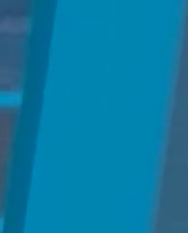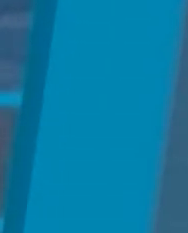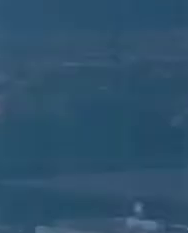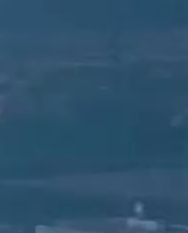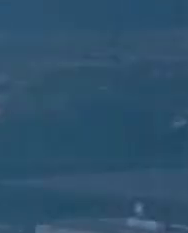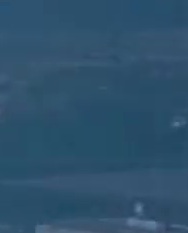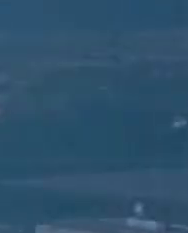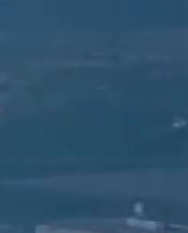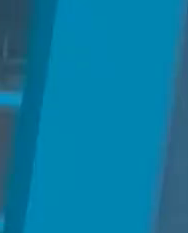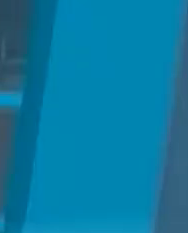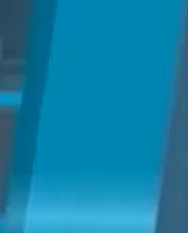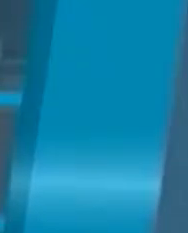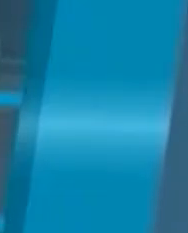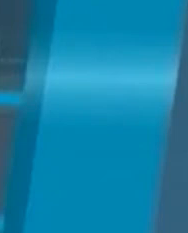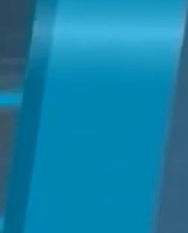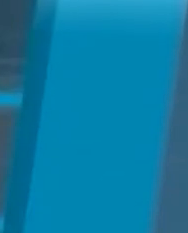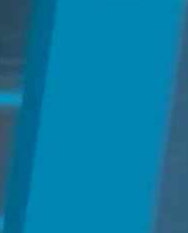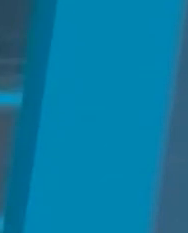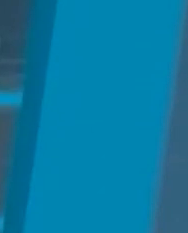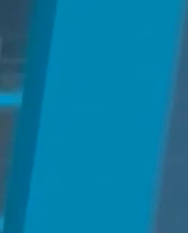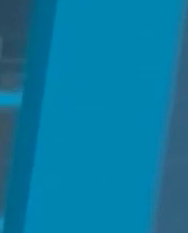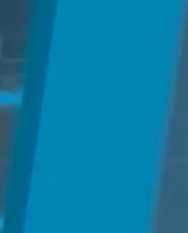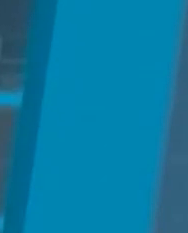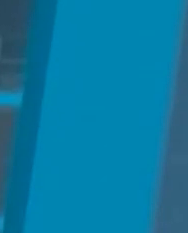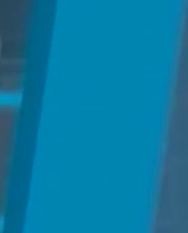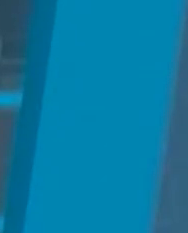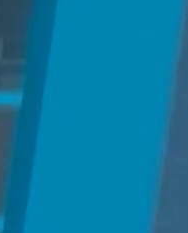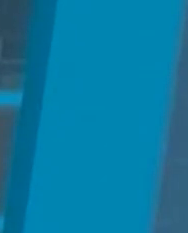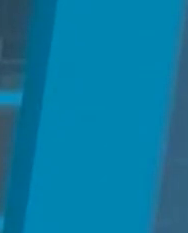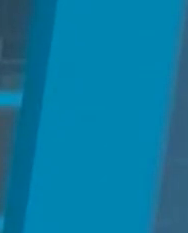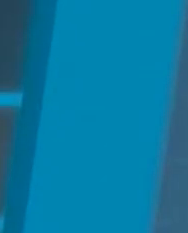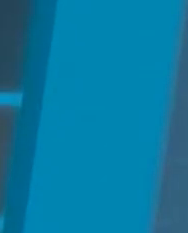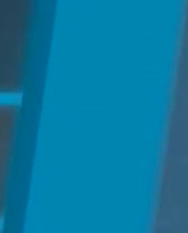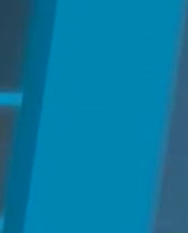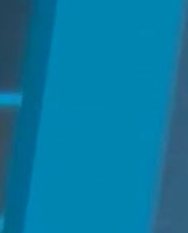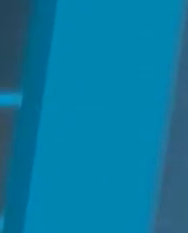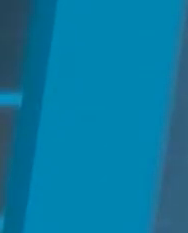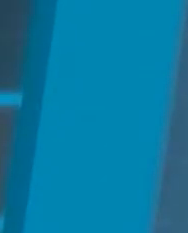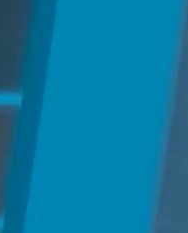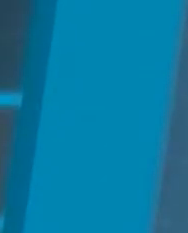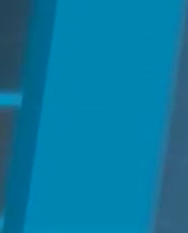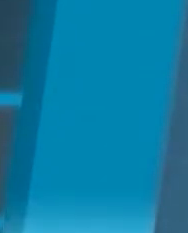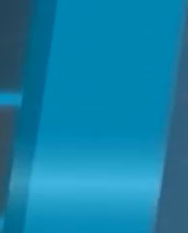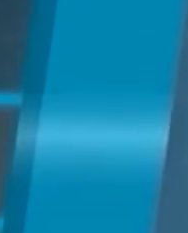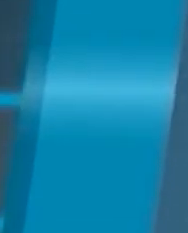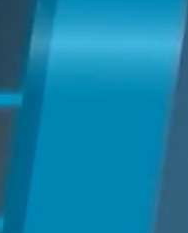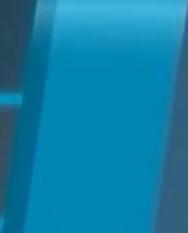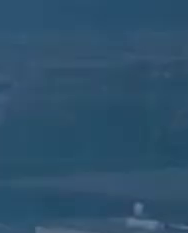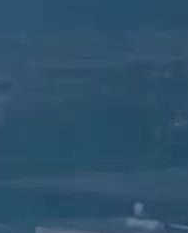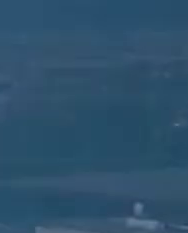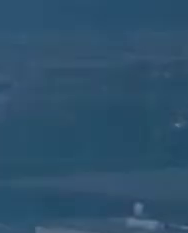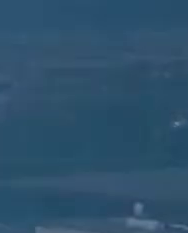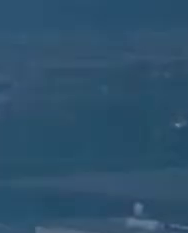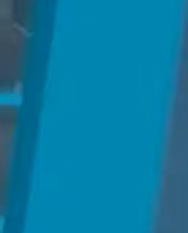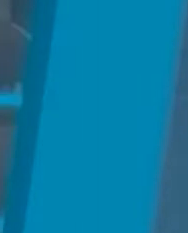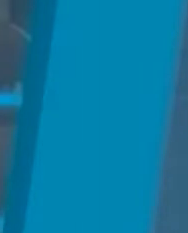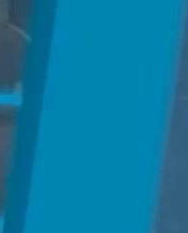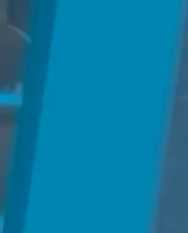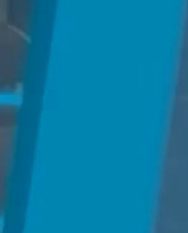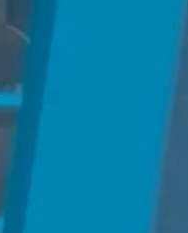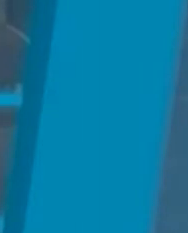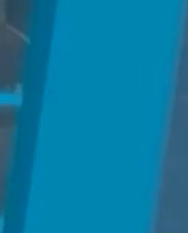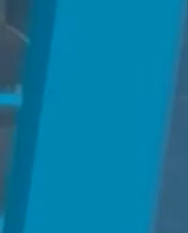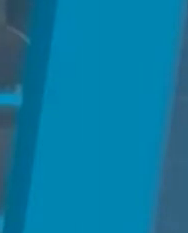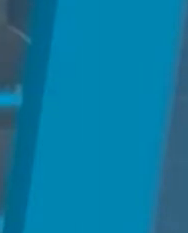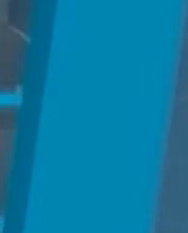mundos. Reto significativo para la atención a los pueblos originarios.